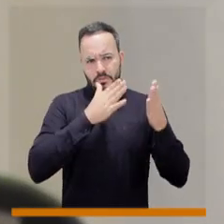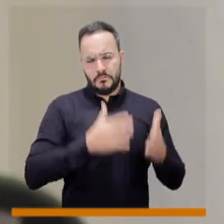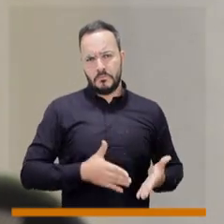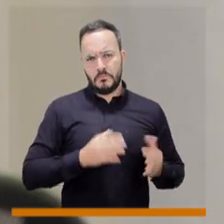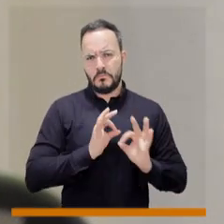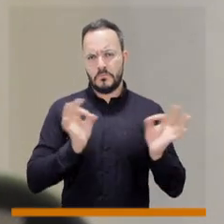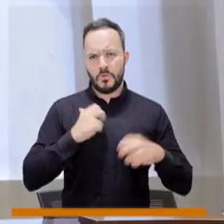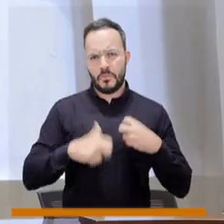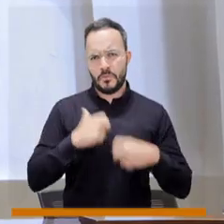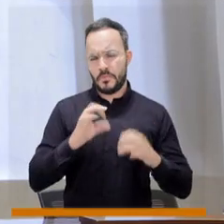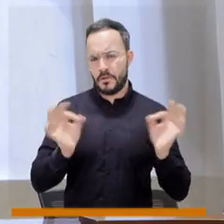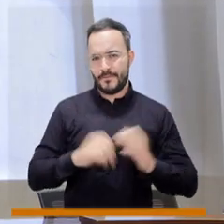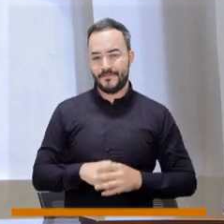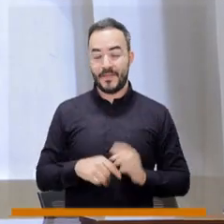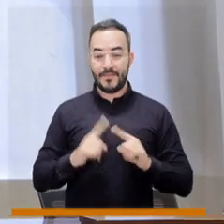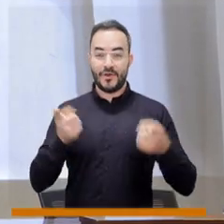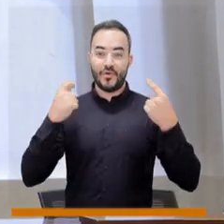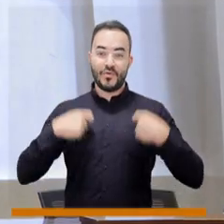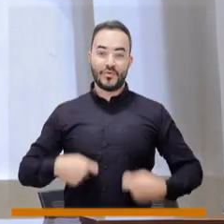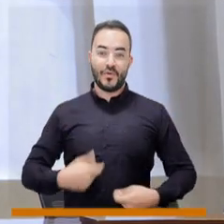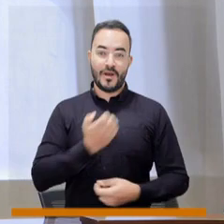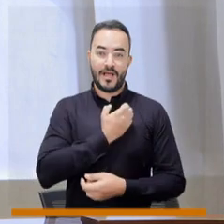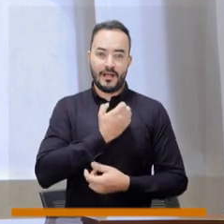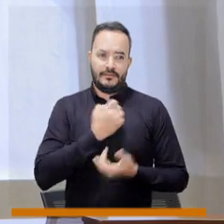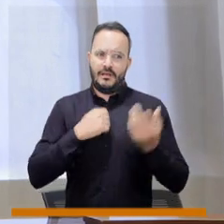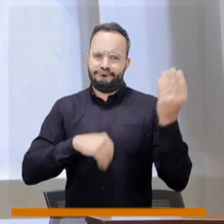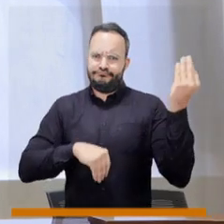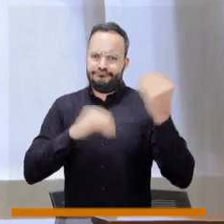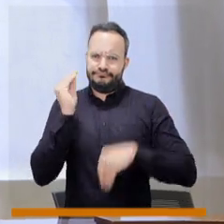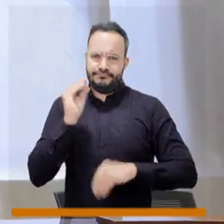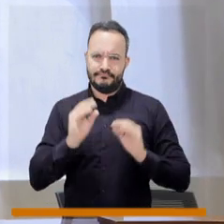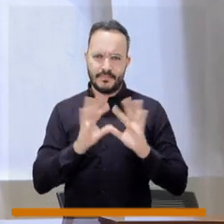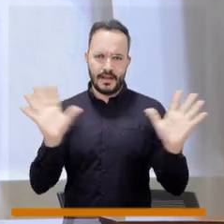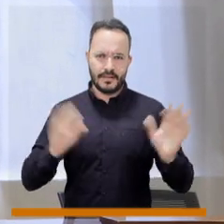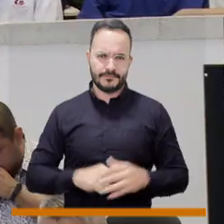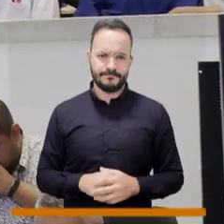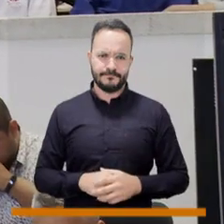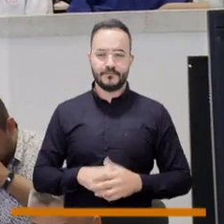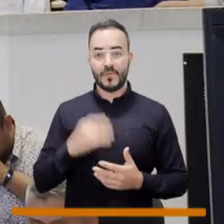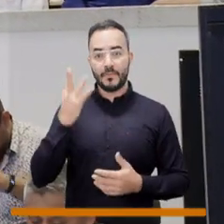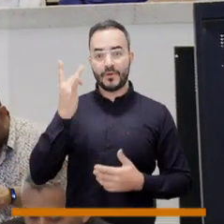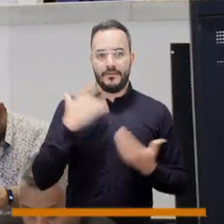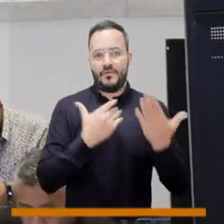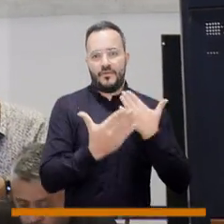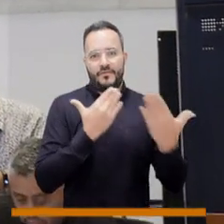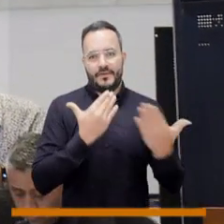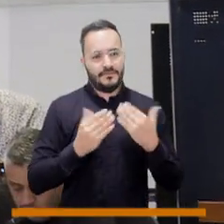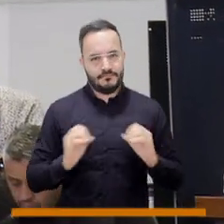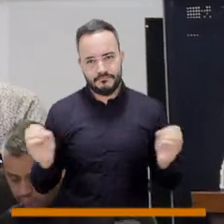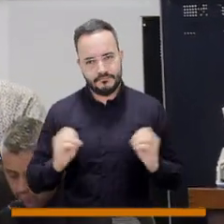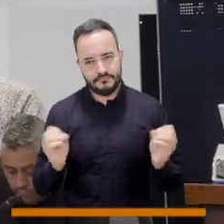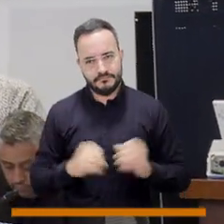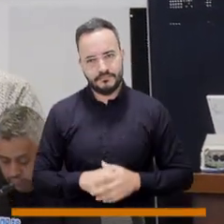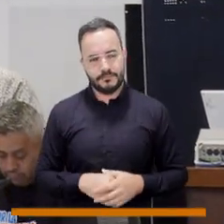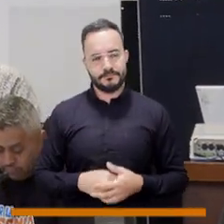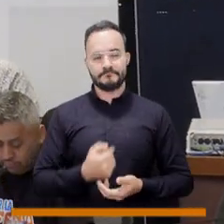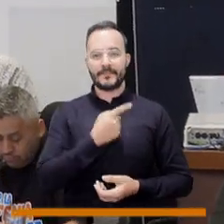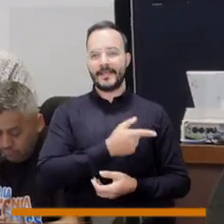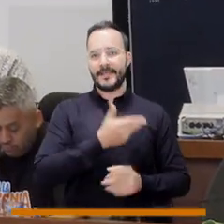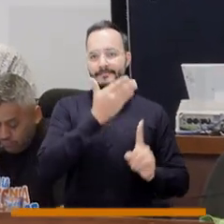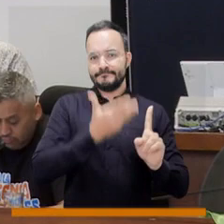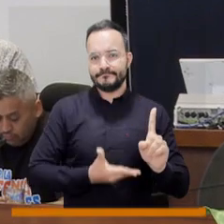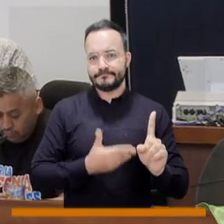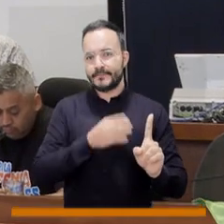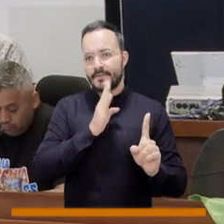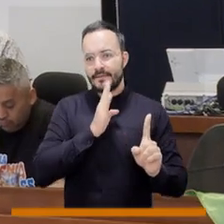como persona, pero como la figura que representa hoy sí la tengo. Primero porque tampoco confío en él, o sea, él es una persona